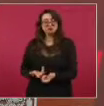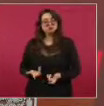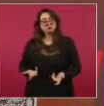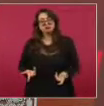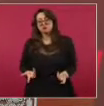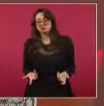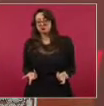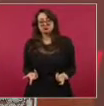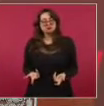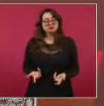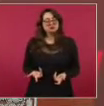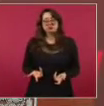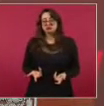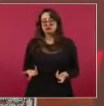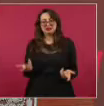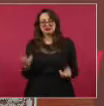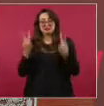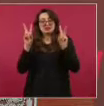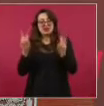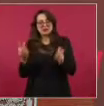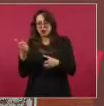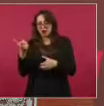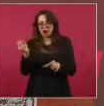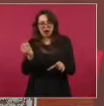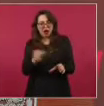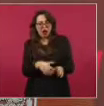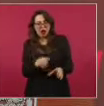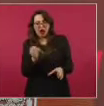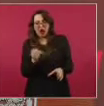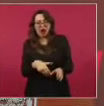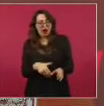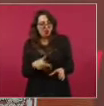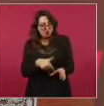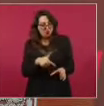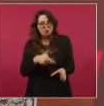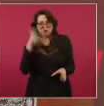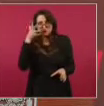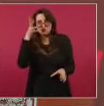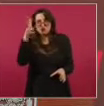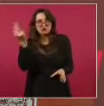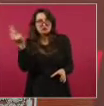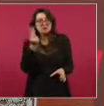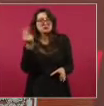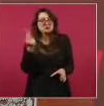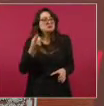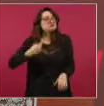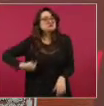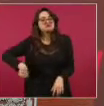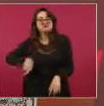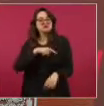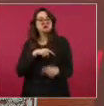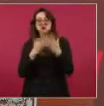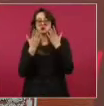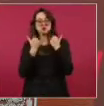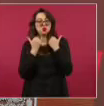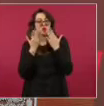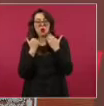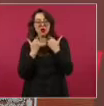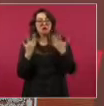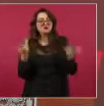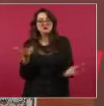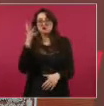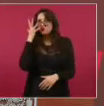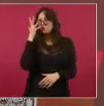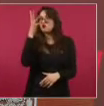Nosotros no conocemos el ahorro, ese aliciente para el futuro, que aseguraría el pan y la educación